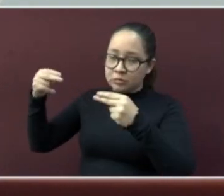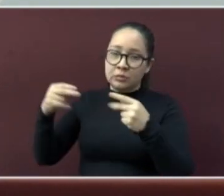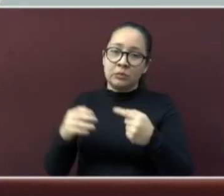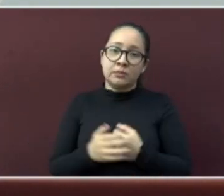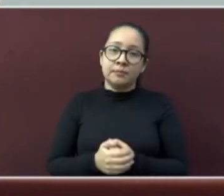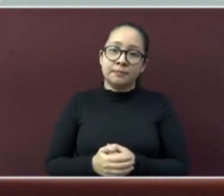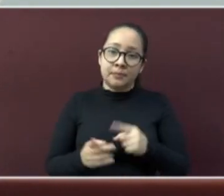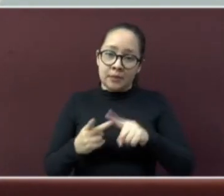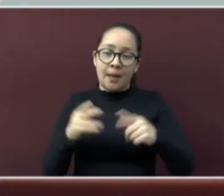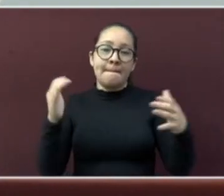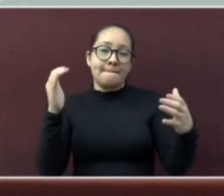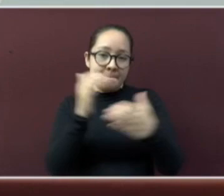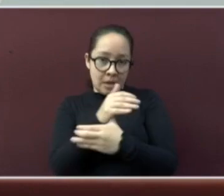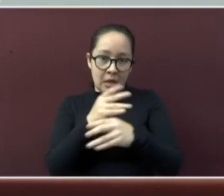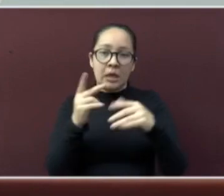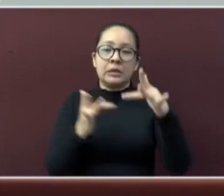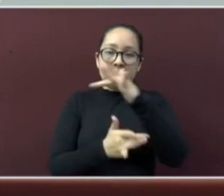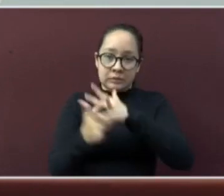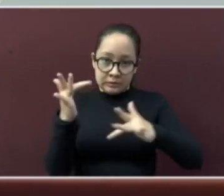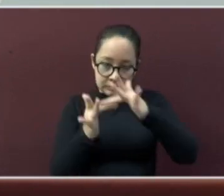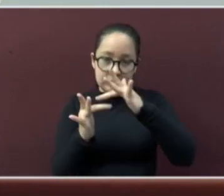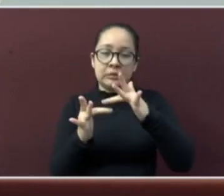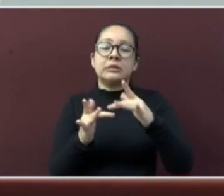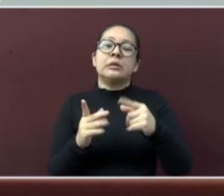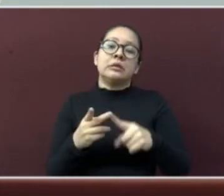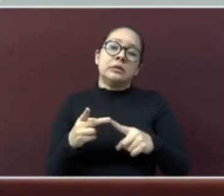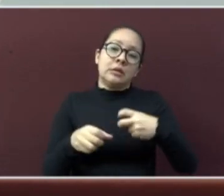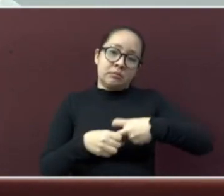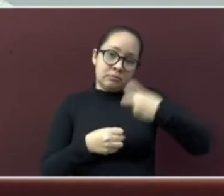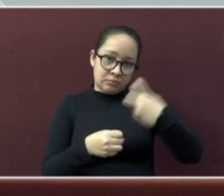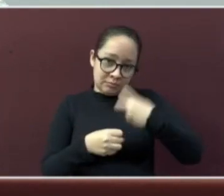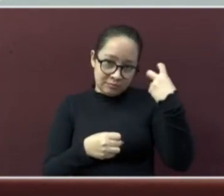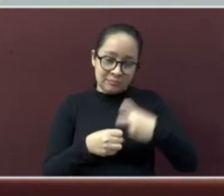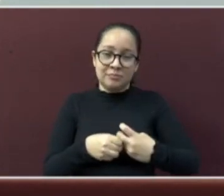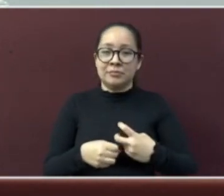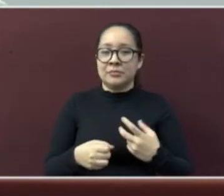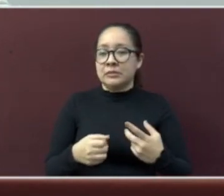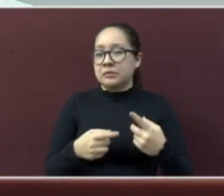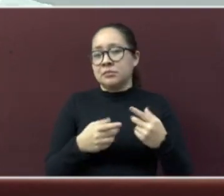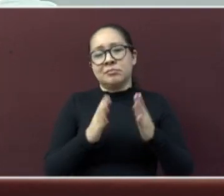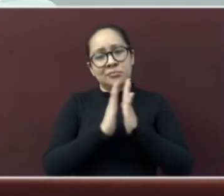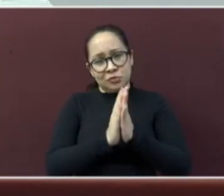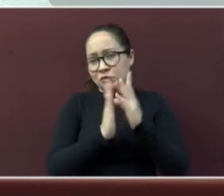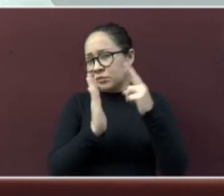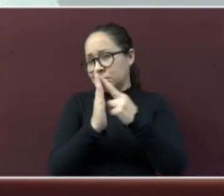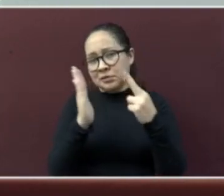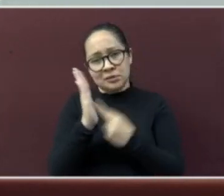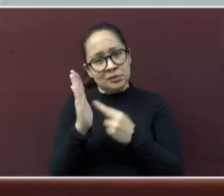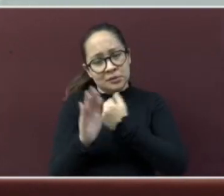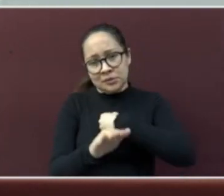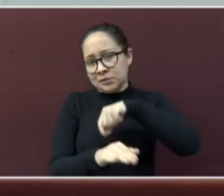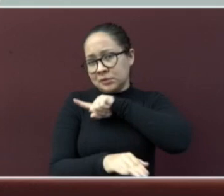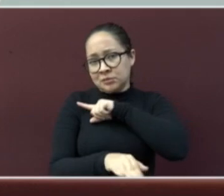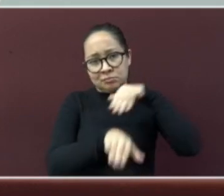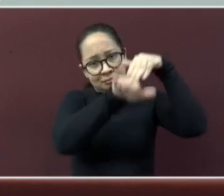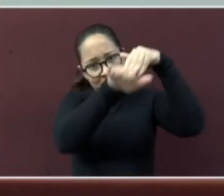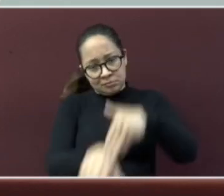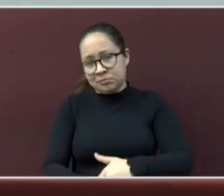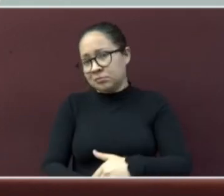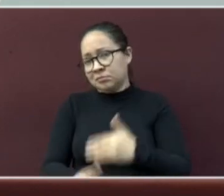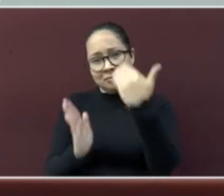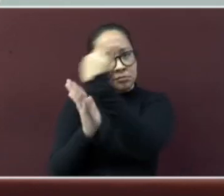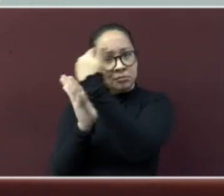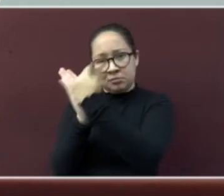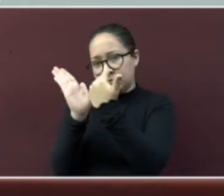bares cantinas antros cervecerías para que se apeguen a los protocolos sanitarios marcados de